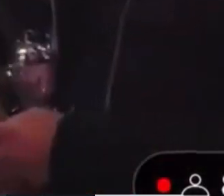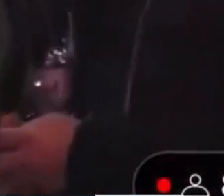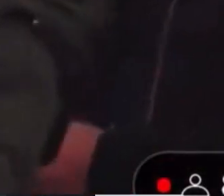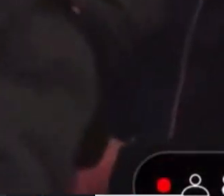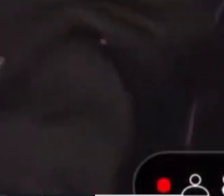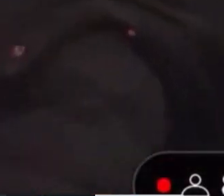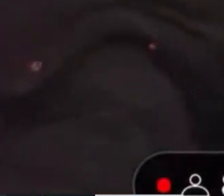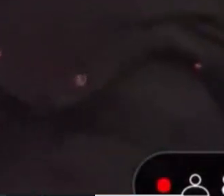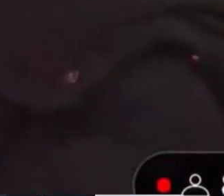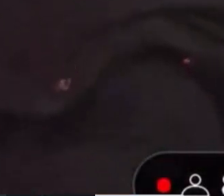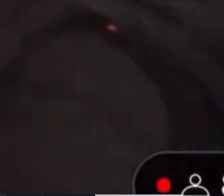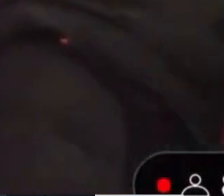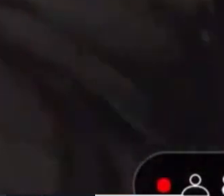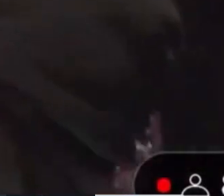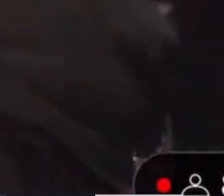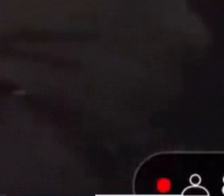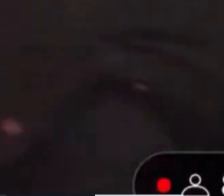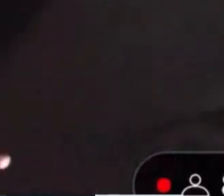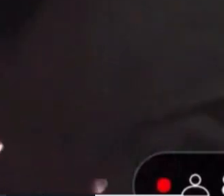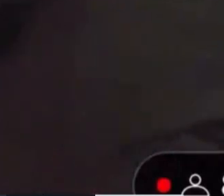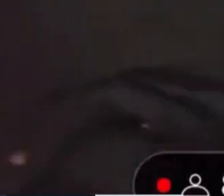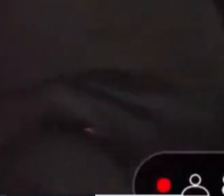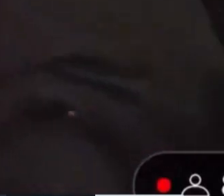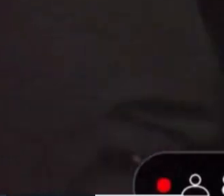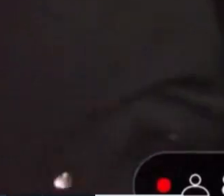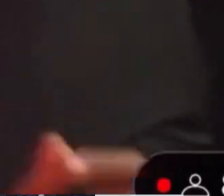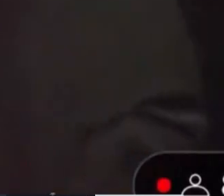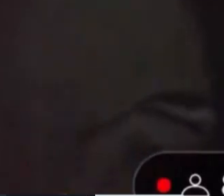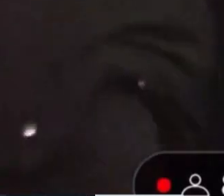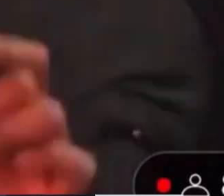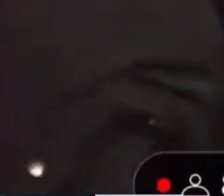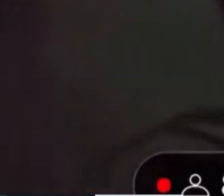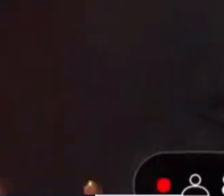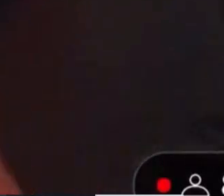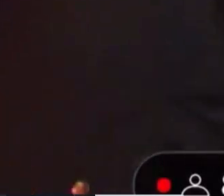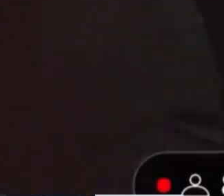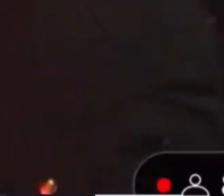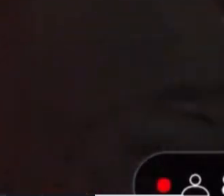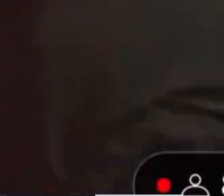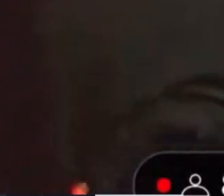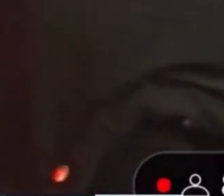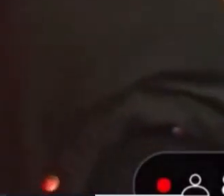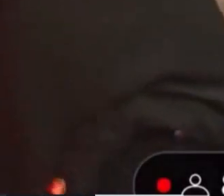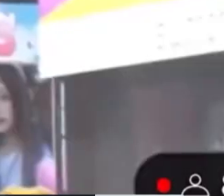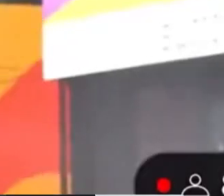directamente para Nueva York. El día estaba bien, mal, mal, mal, pero tú estás mejorándolo.